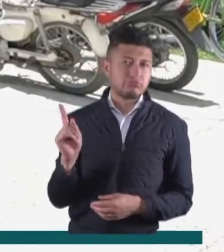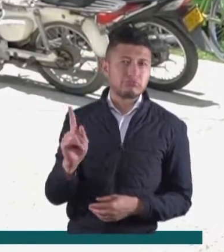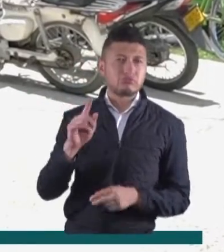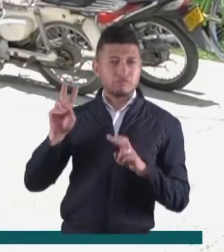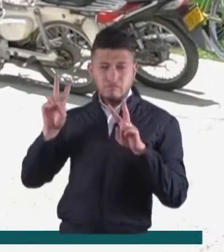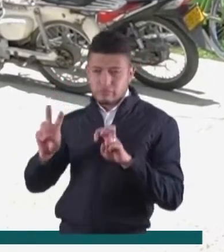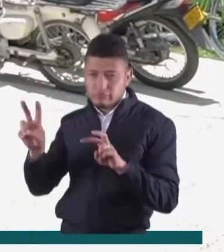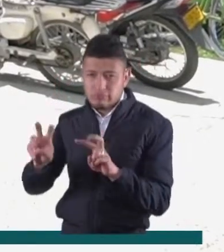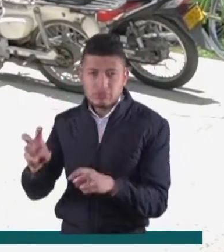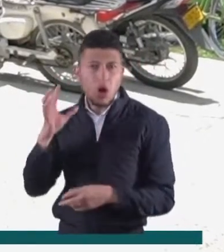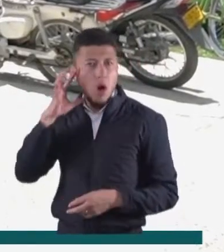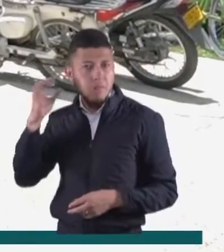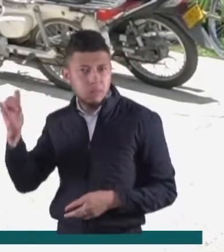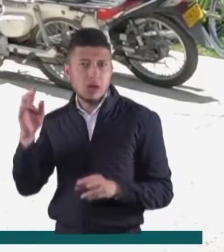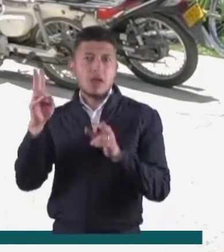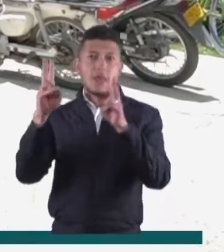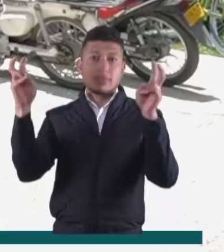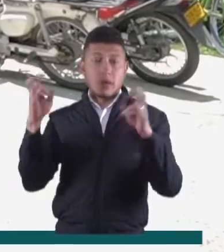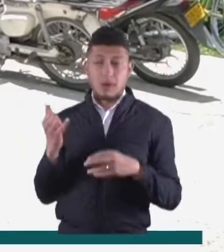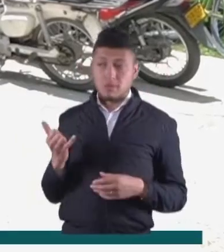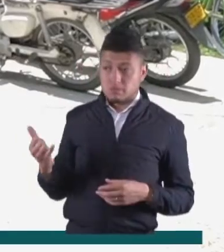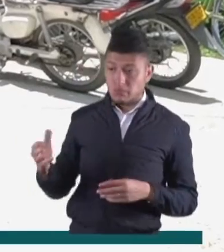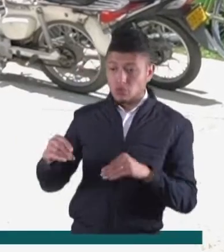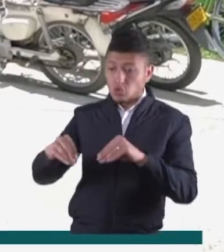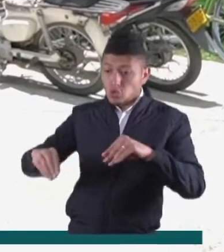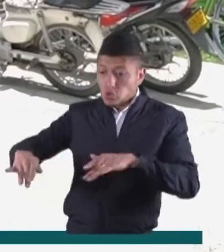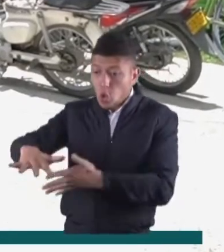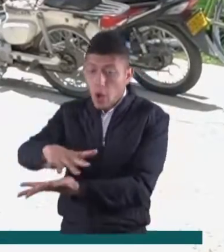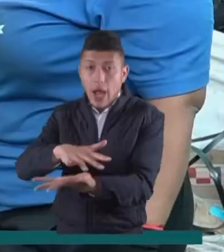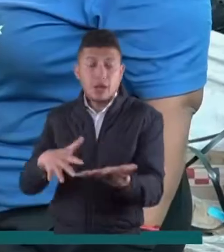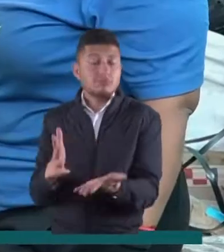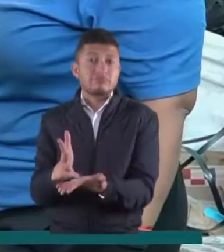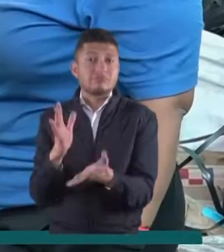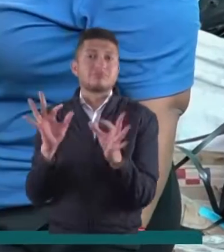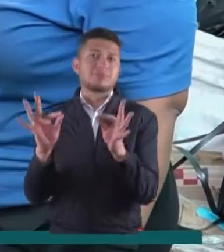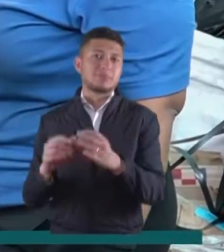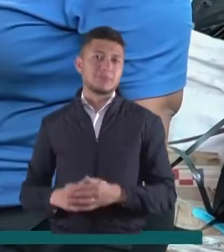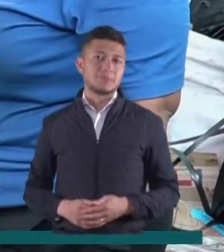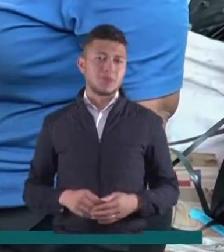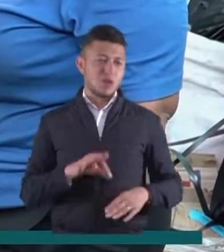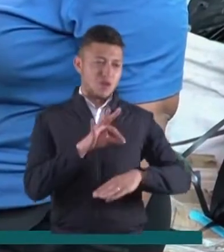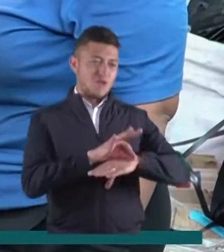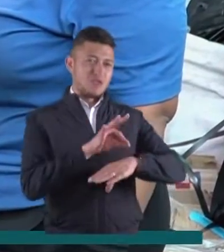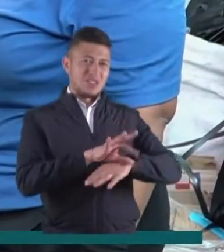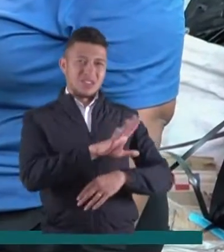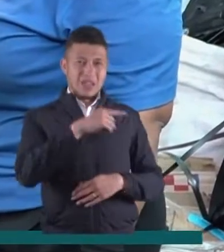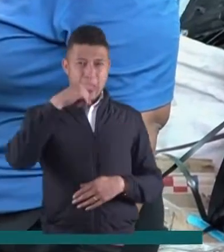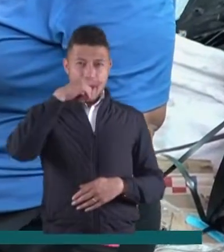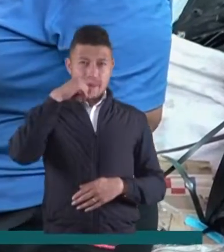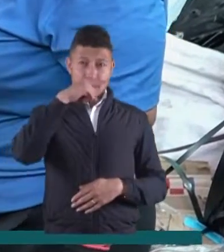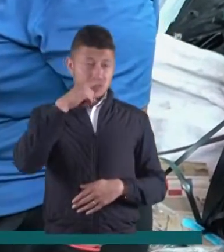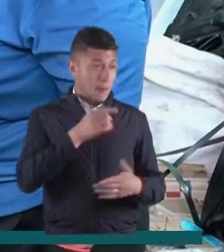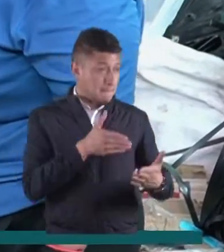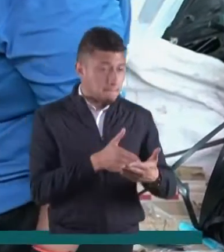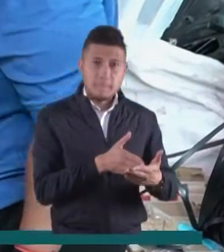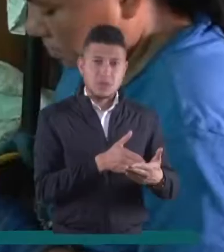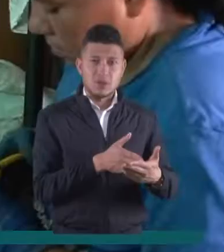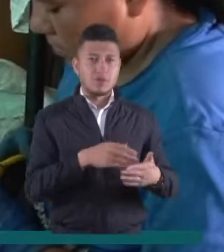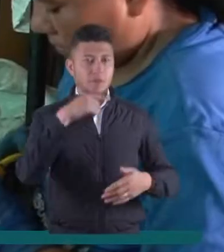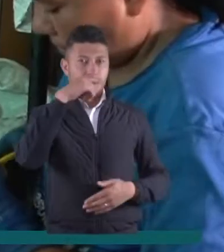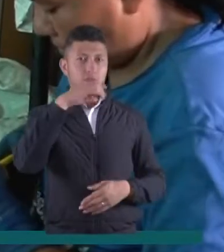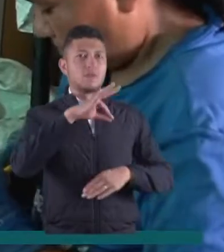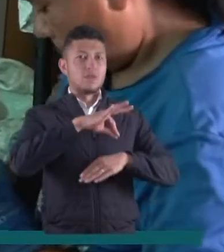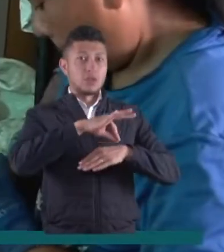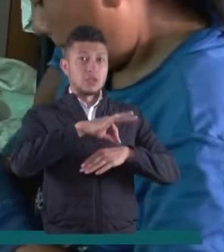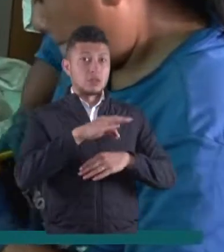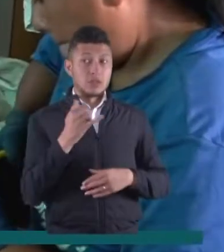varios años de investigación sobre enriquecimiento de suelos la fundación amazonas sin límite es una organización sin